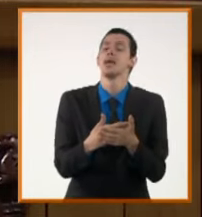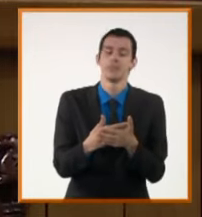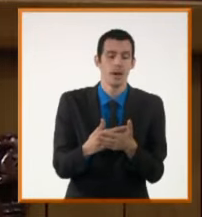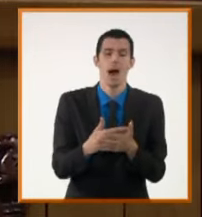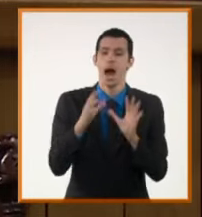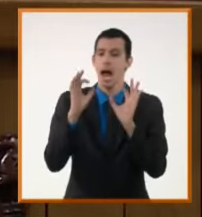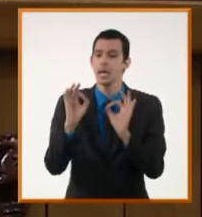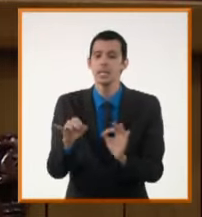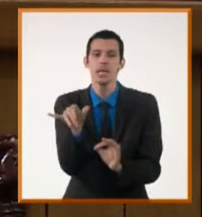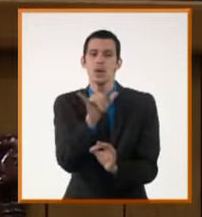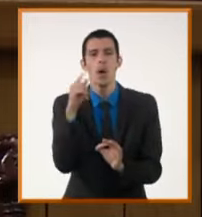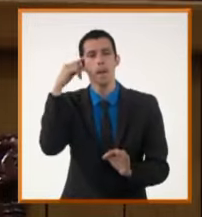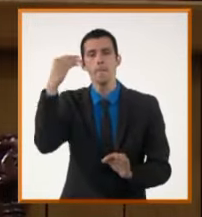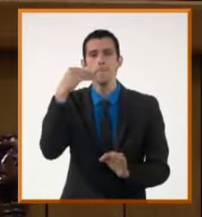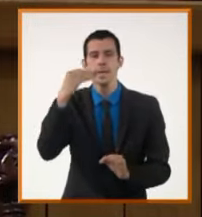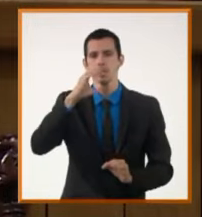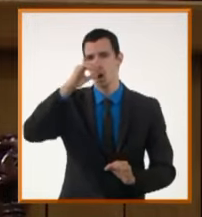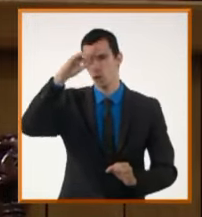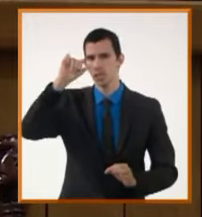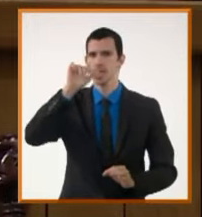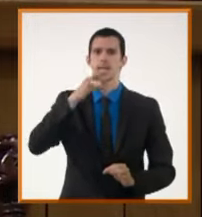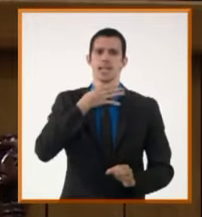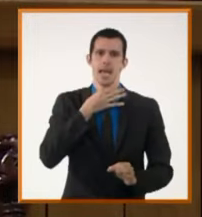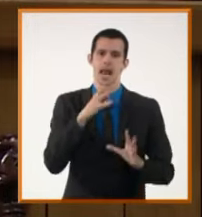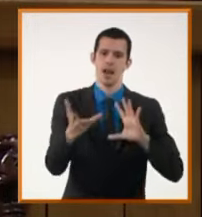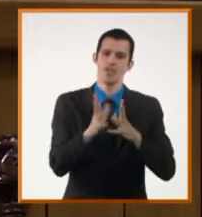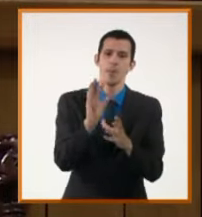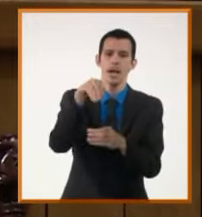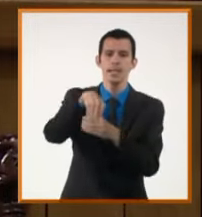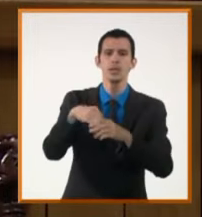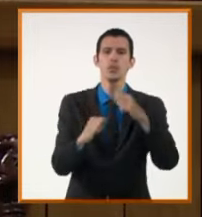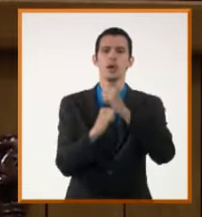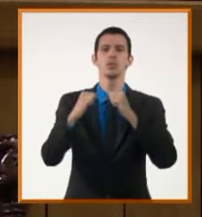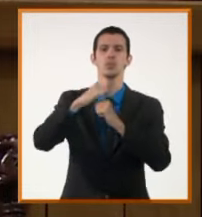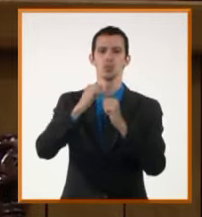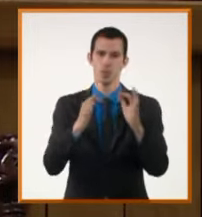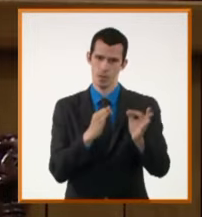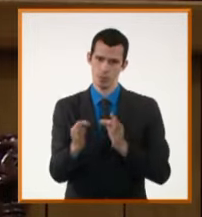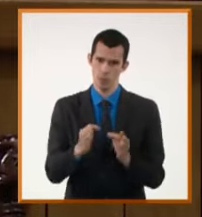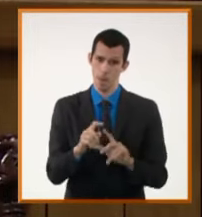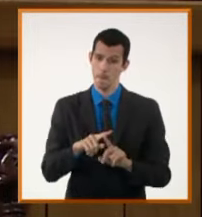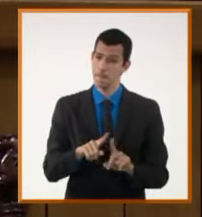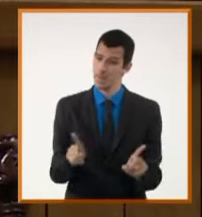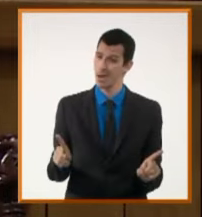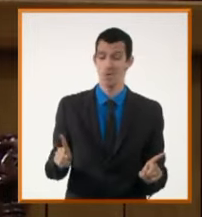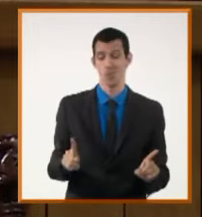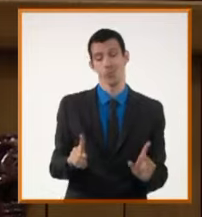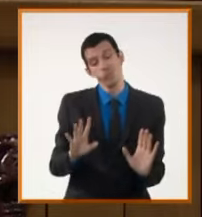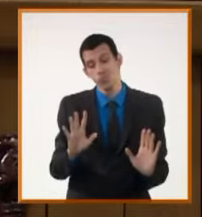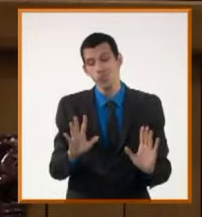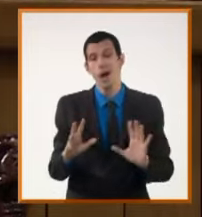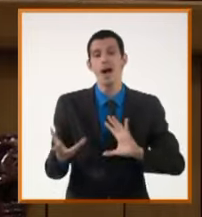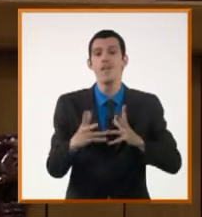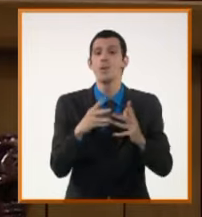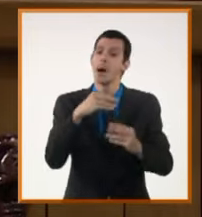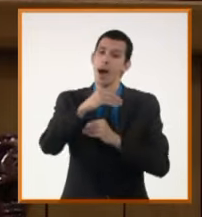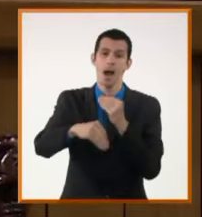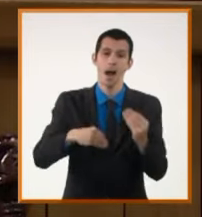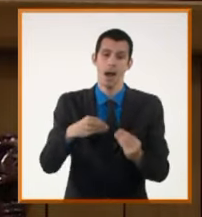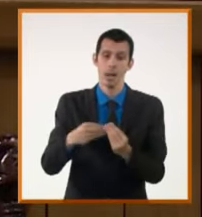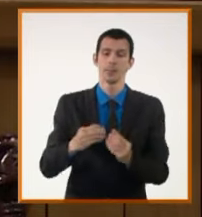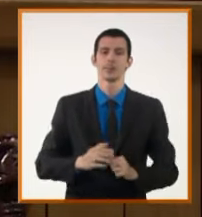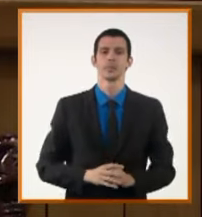aprobado la empresa filial. Es un mecanismo novedoso, no siempre se ha aplicado con con la